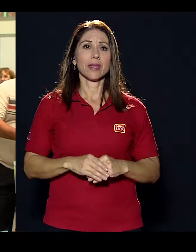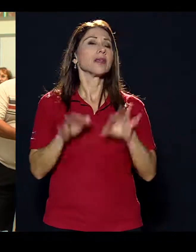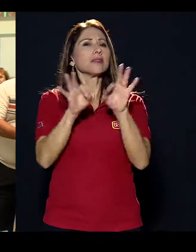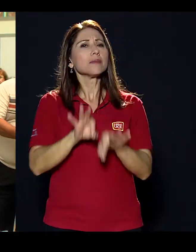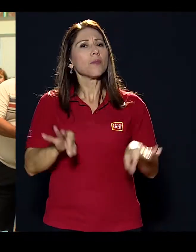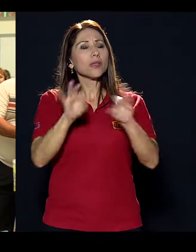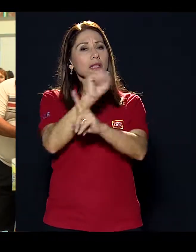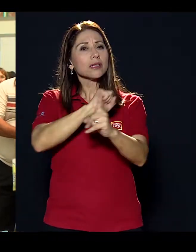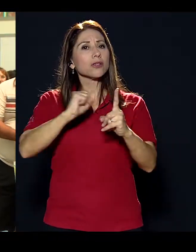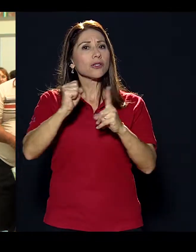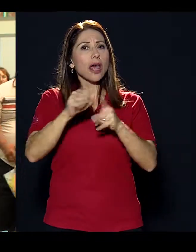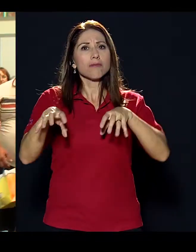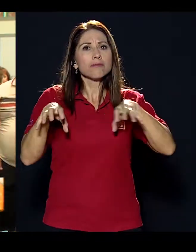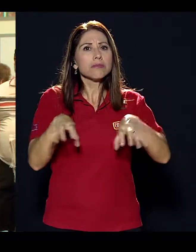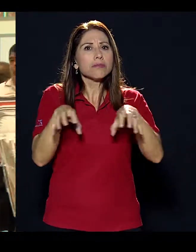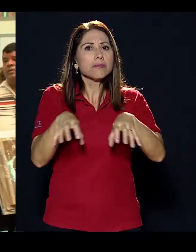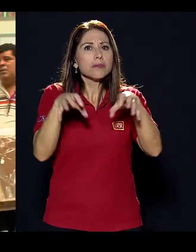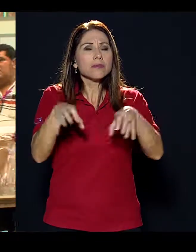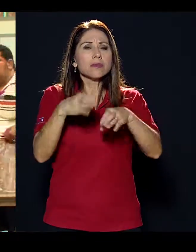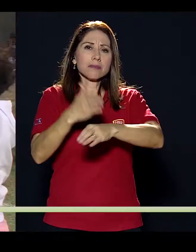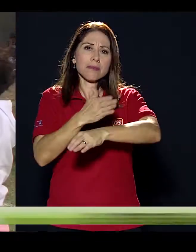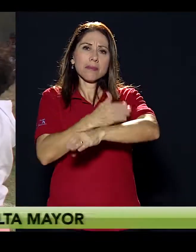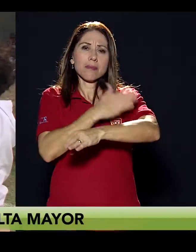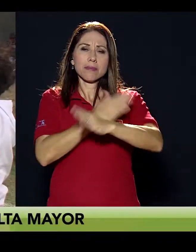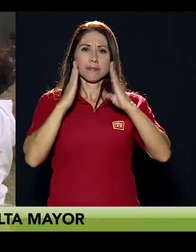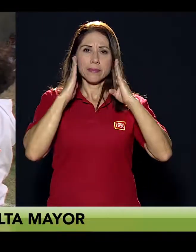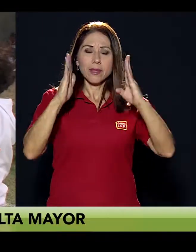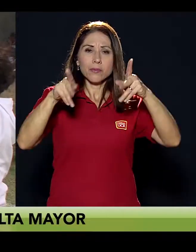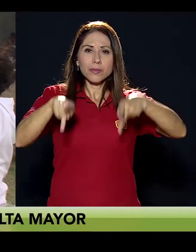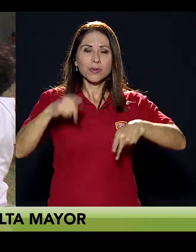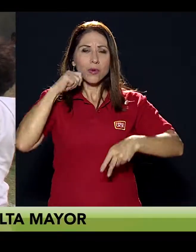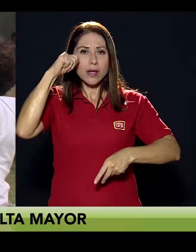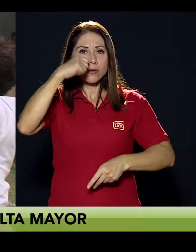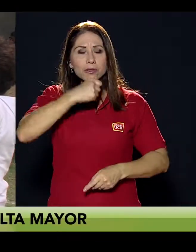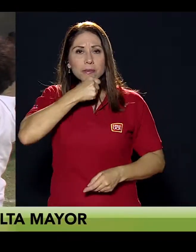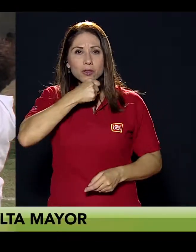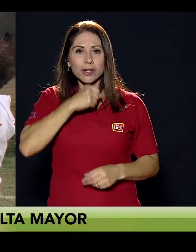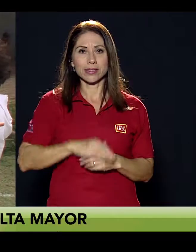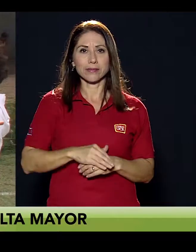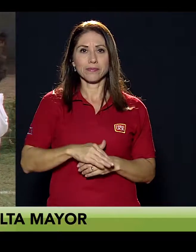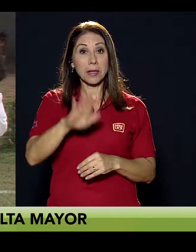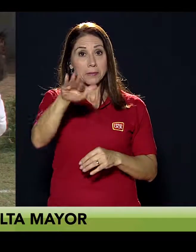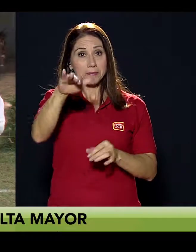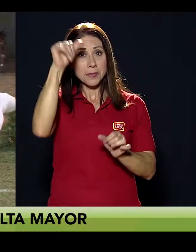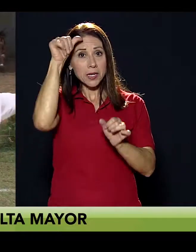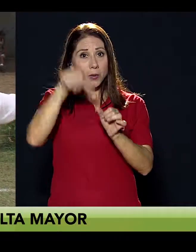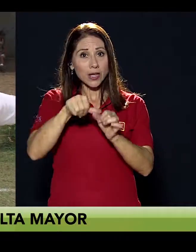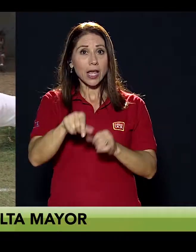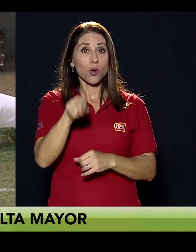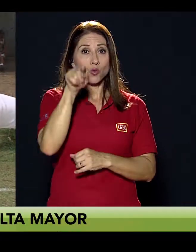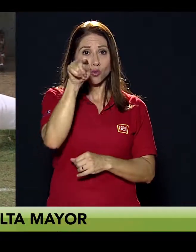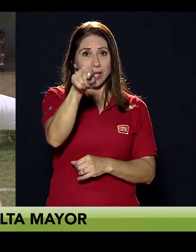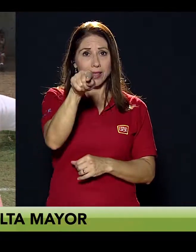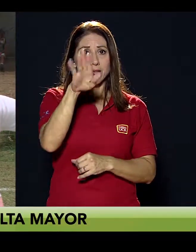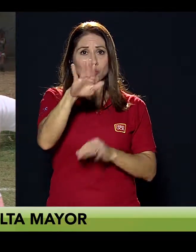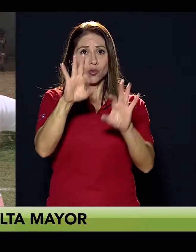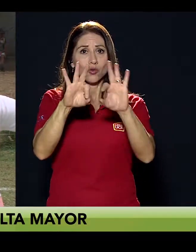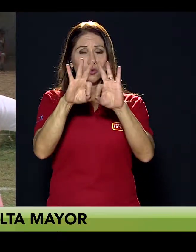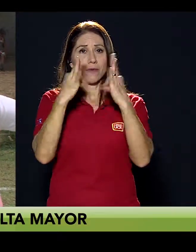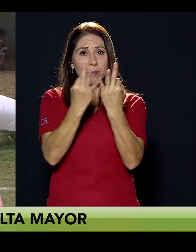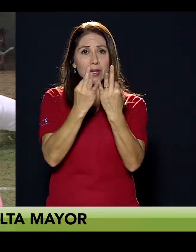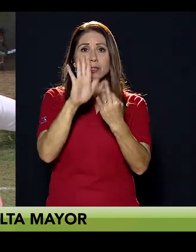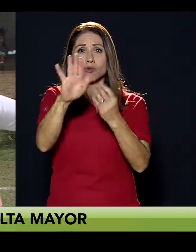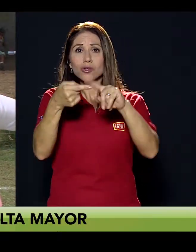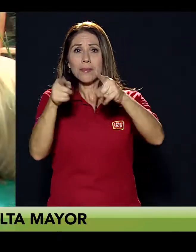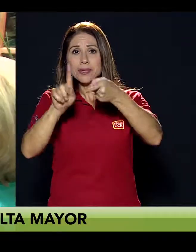como sociedad tomemos acción pronta en el mejoramiento del trato que damos a nuestros adultos mayores. Recuerde que usted, sus